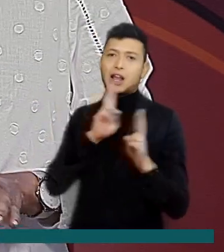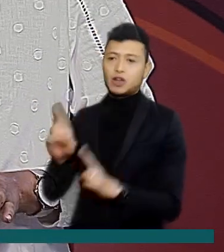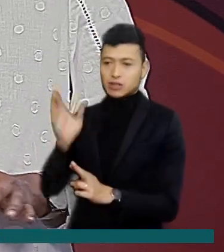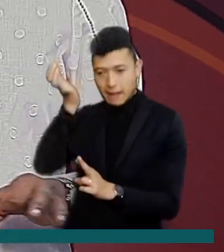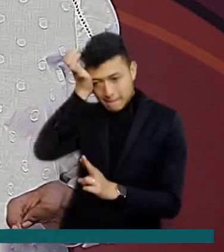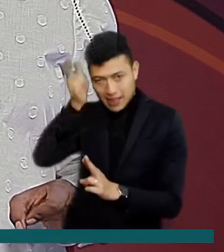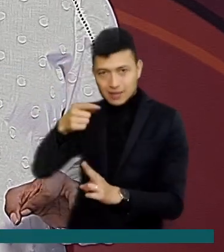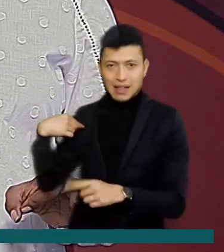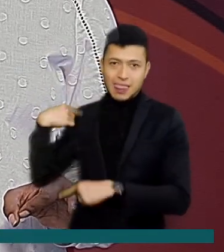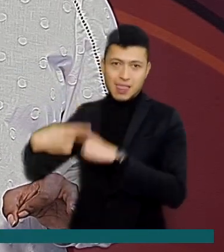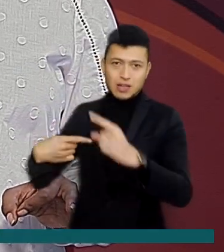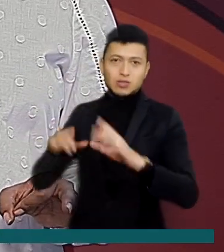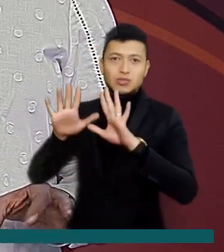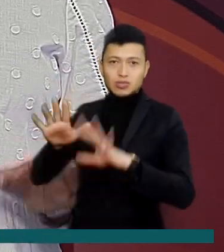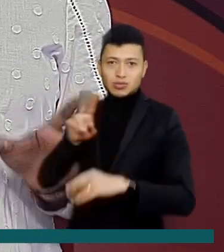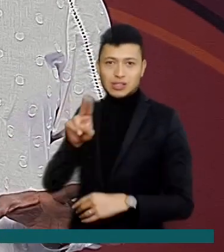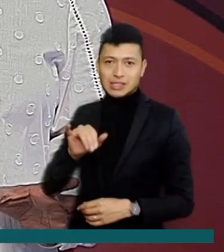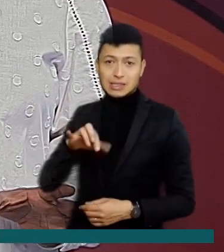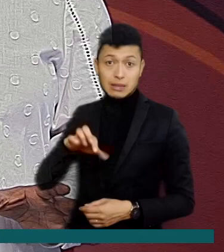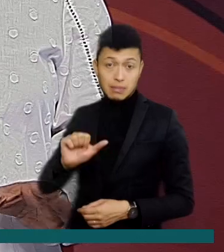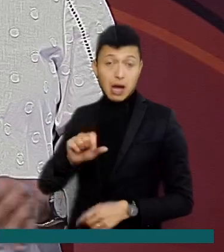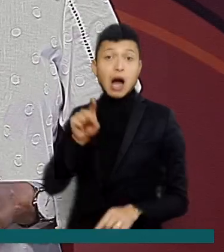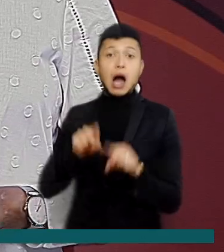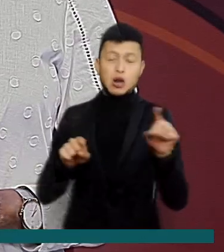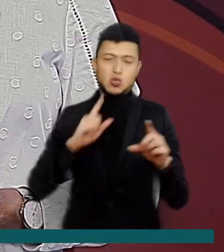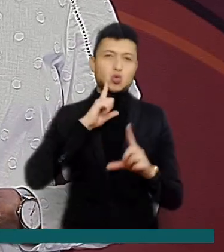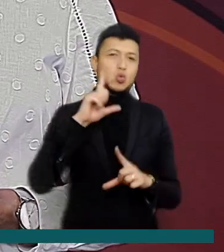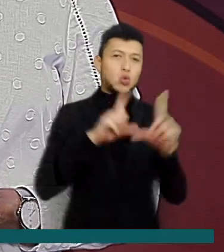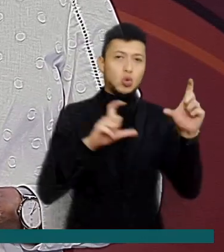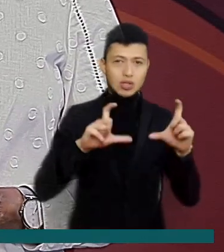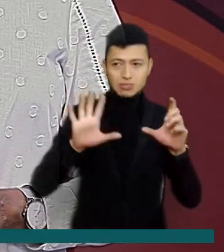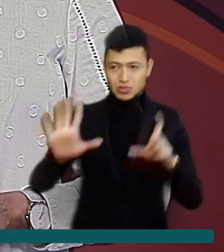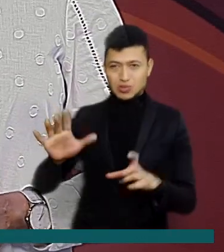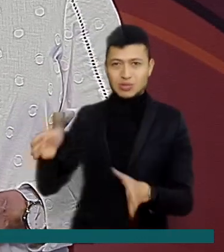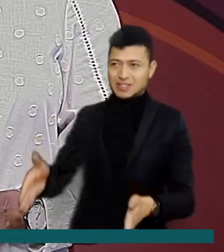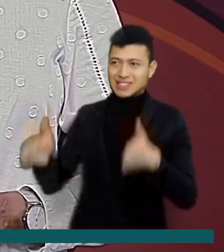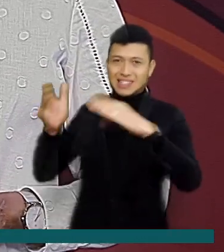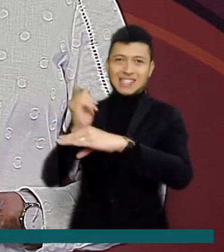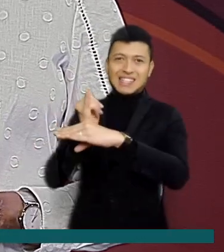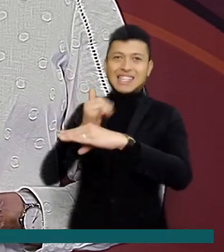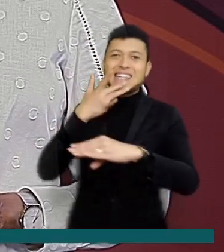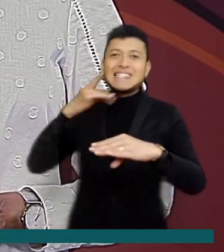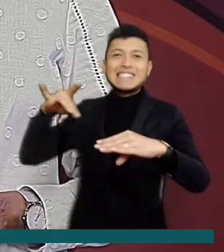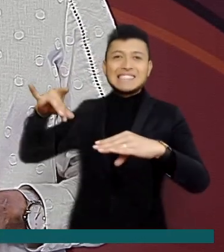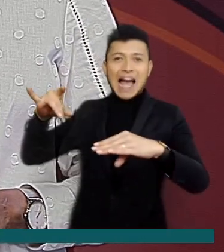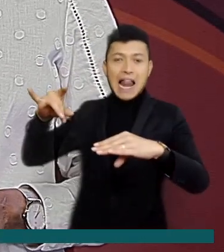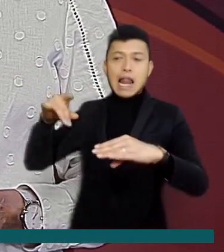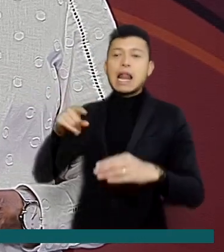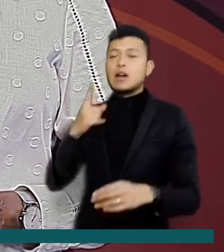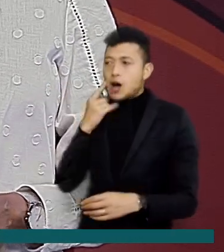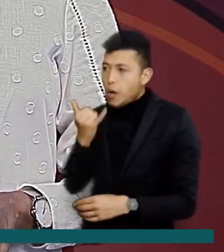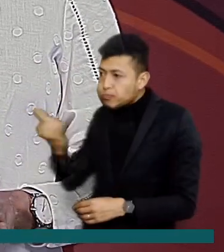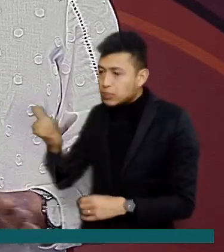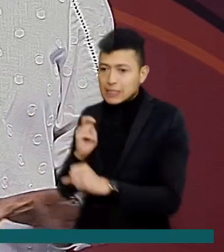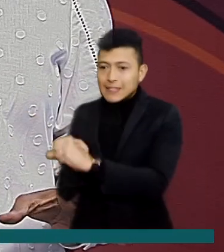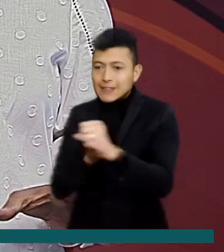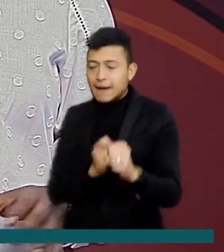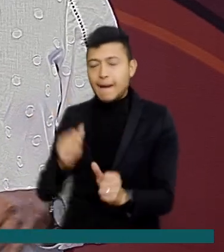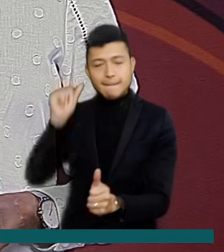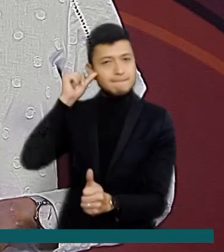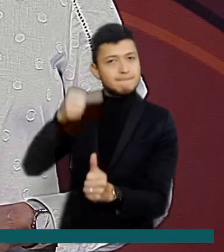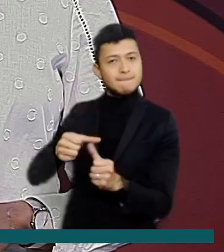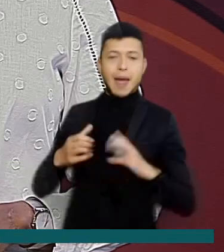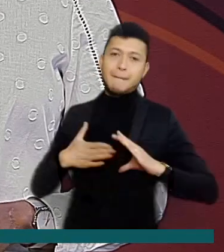elemento tradicional en Zipaquirá. Muchos turistas que visitan la Catedral de Sal encuentran en los objetos que elabora este hombre un